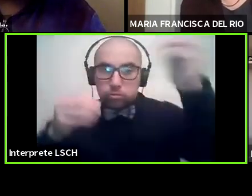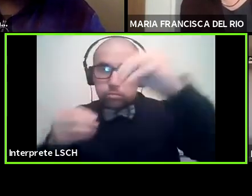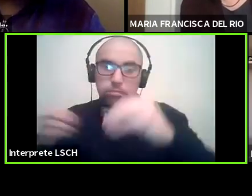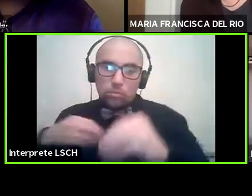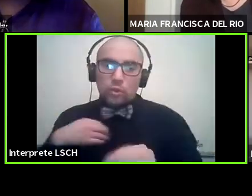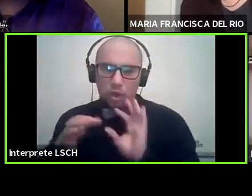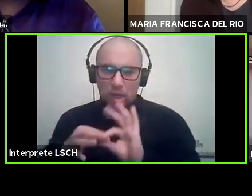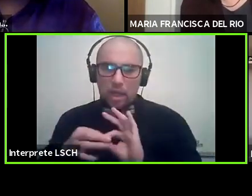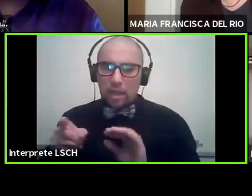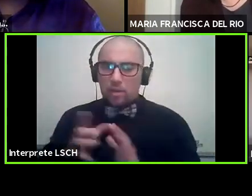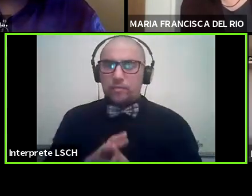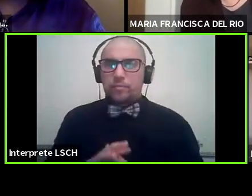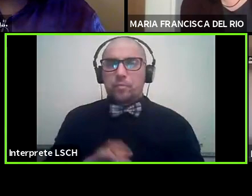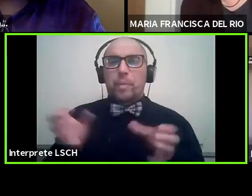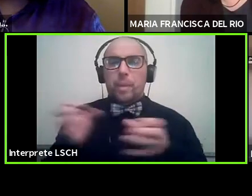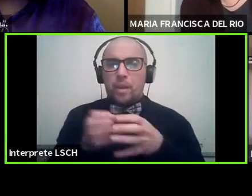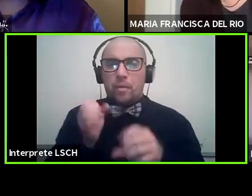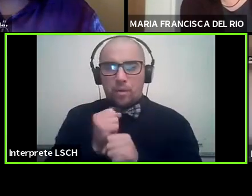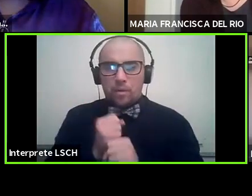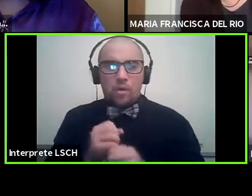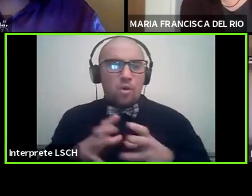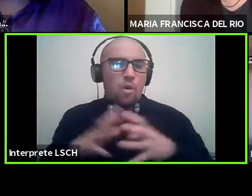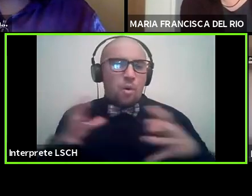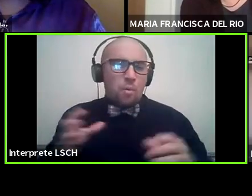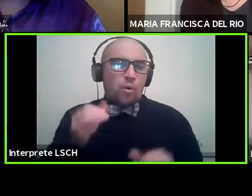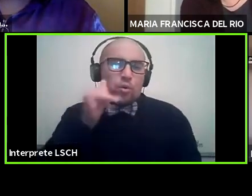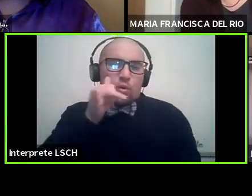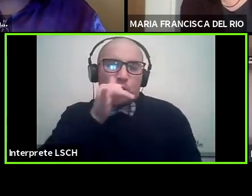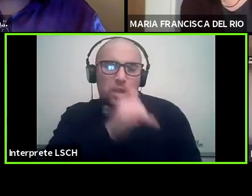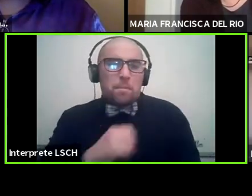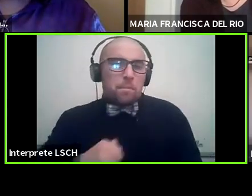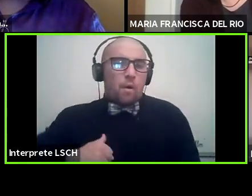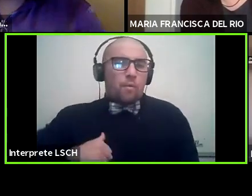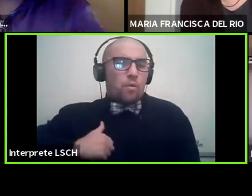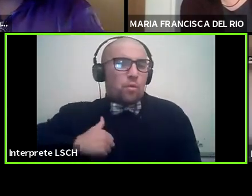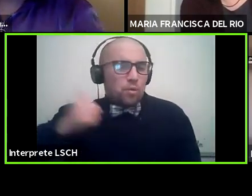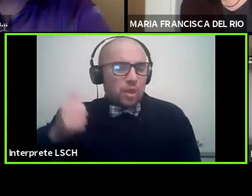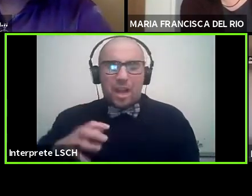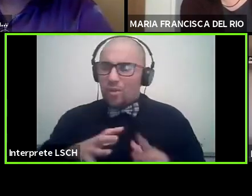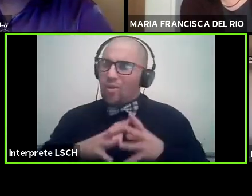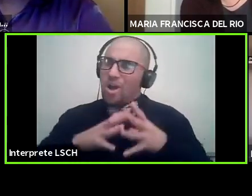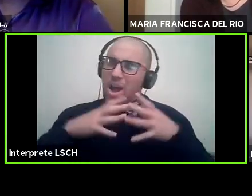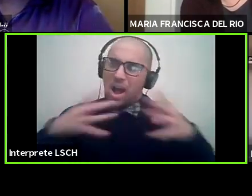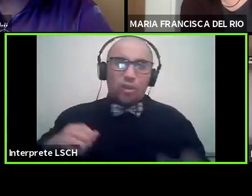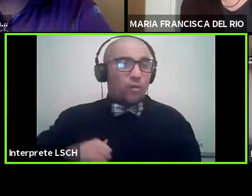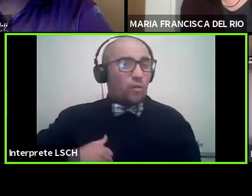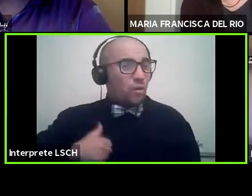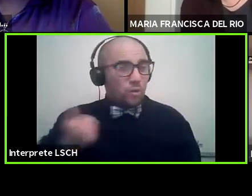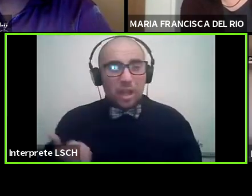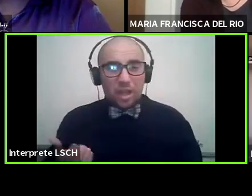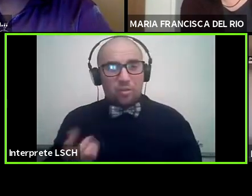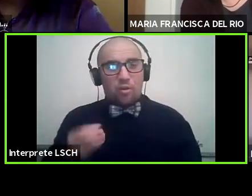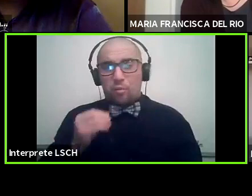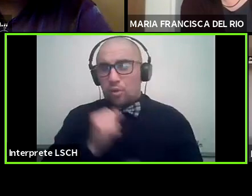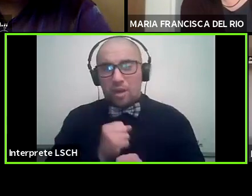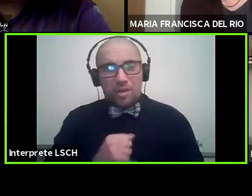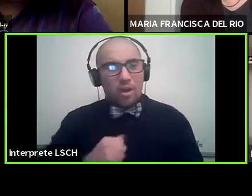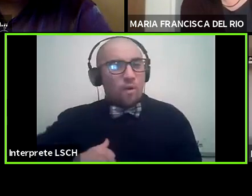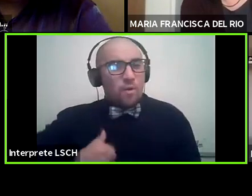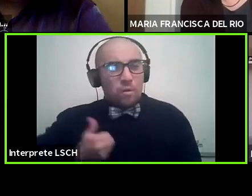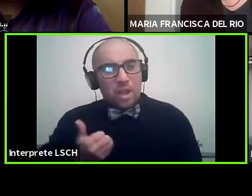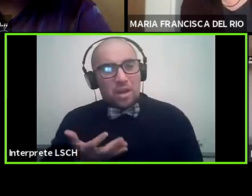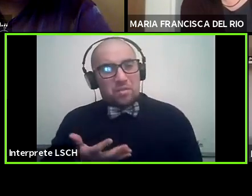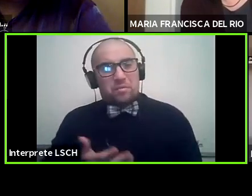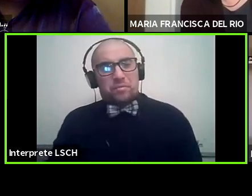agradezco el equipo de una cantidad de tiempo voluntario increíble. Esto es mucho más de lo que